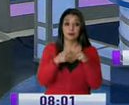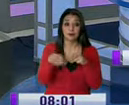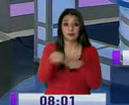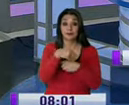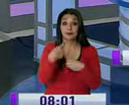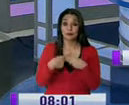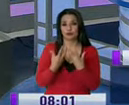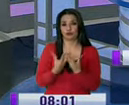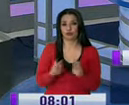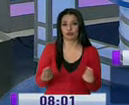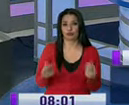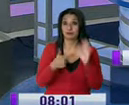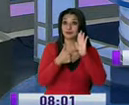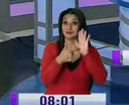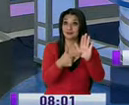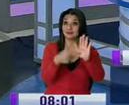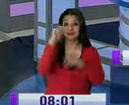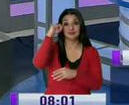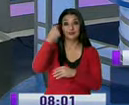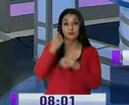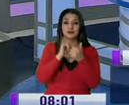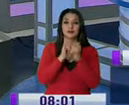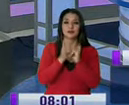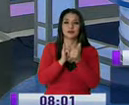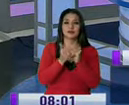en pantalla, ahí está. Es el número, ¿no?